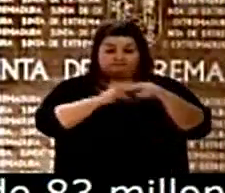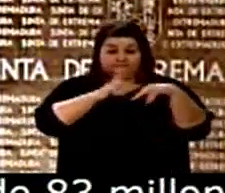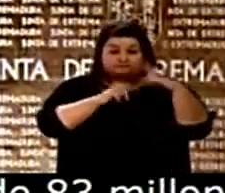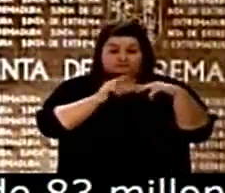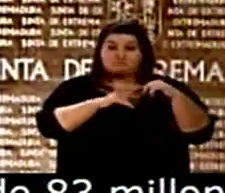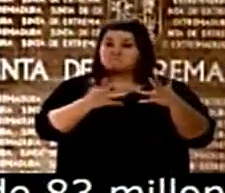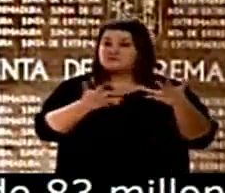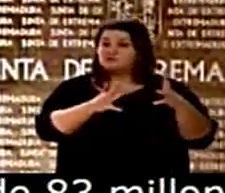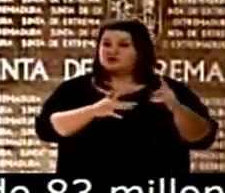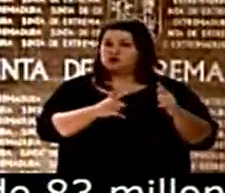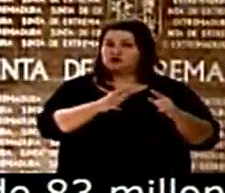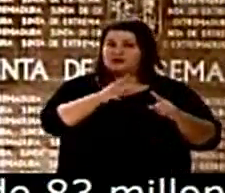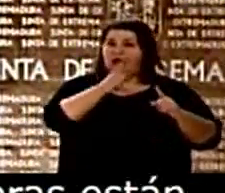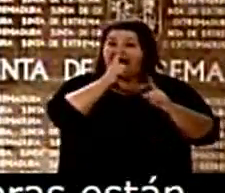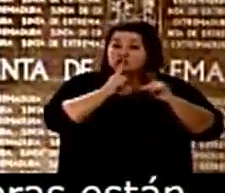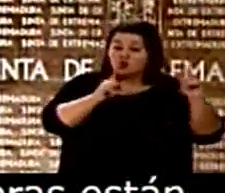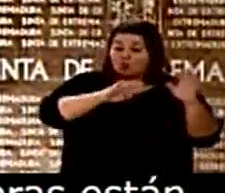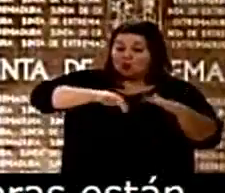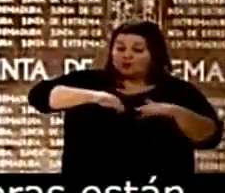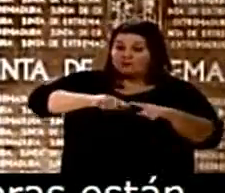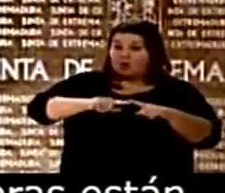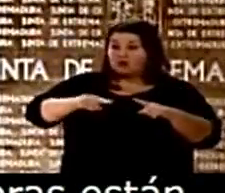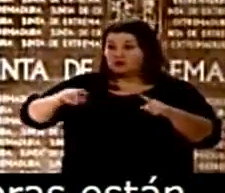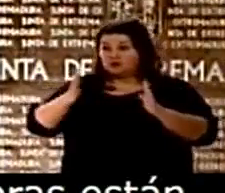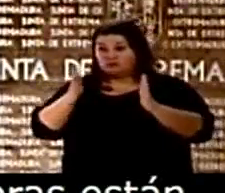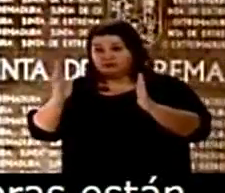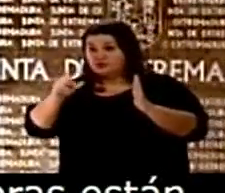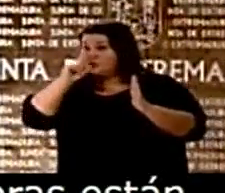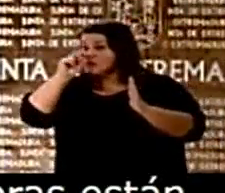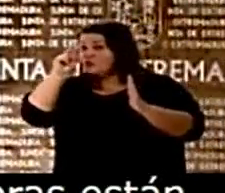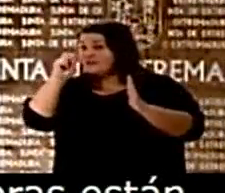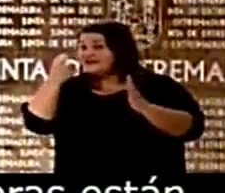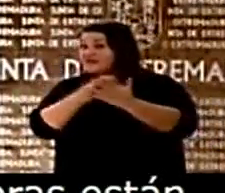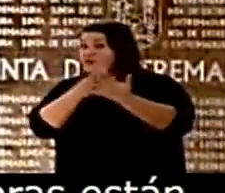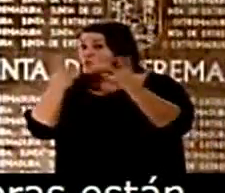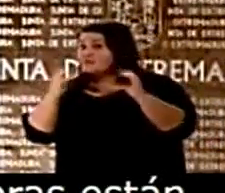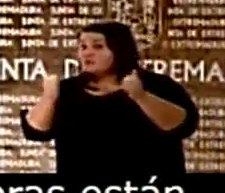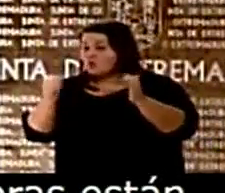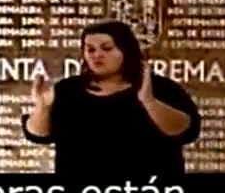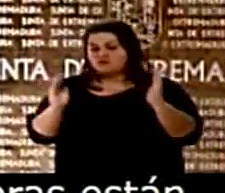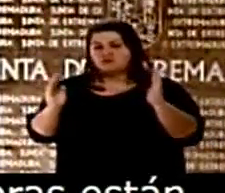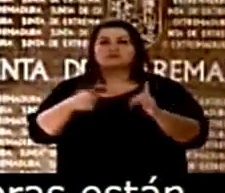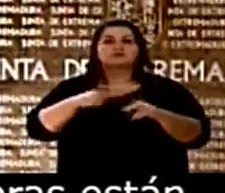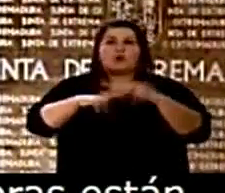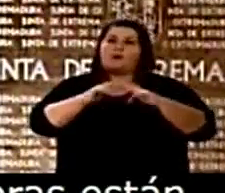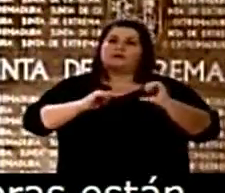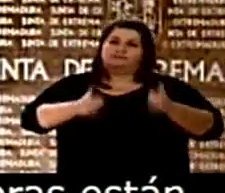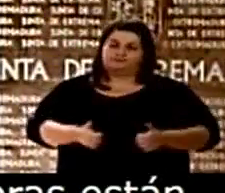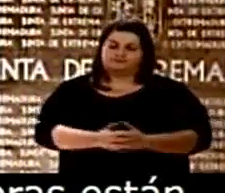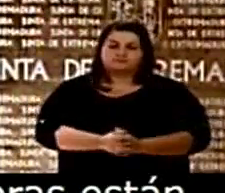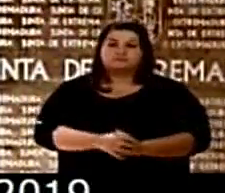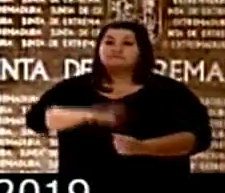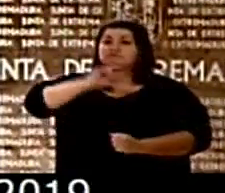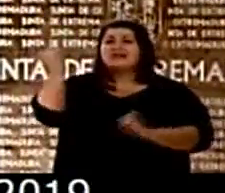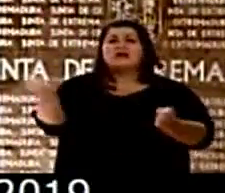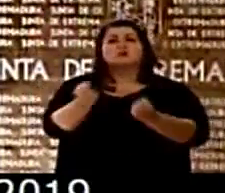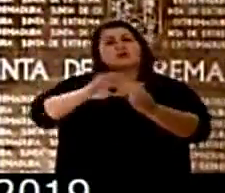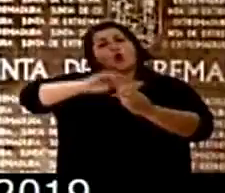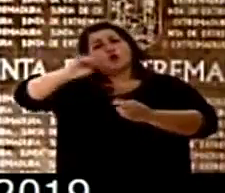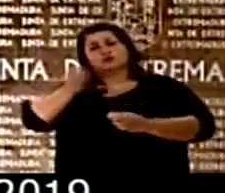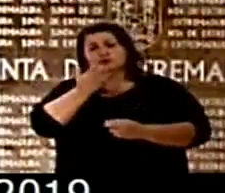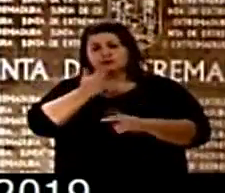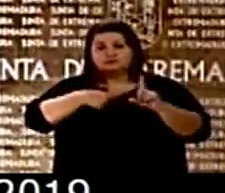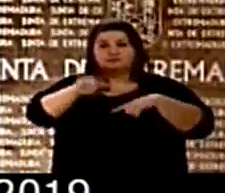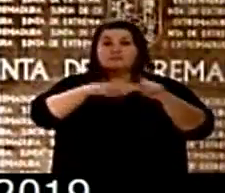entre finales de este año, primeros de 2019. Otra actuación que está llevando a cabo es la mejora de la